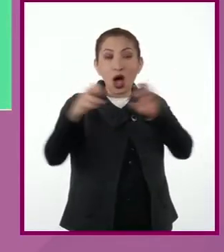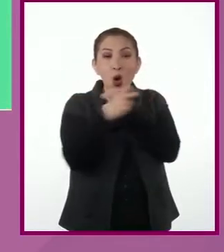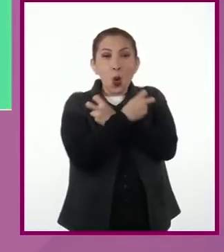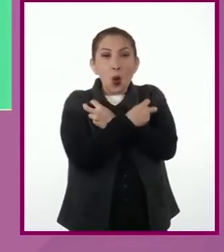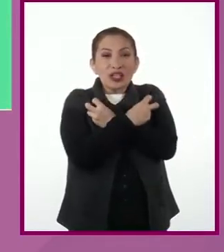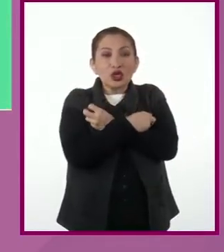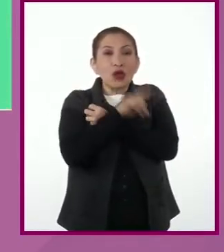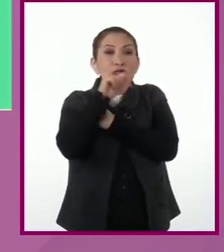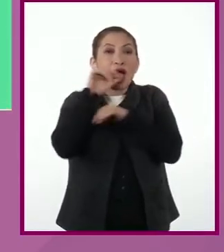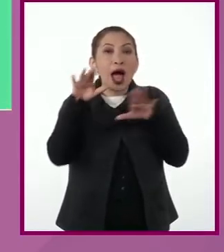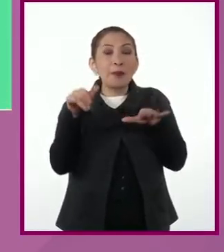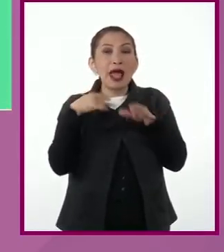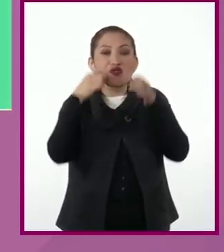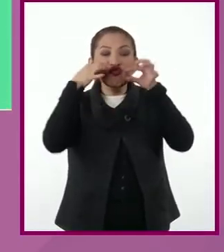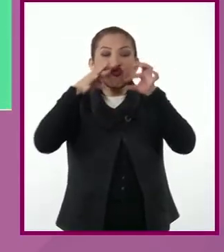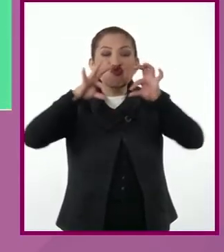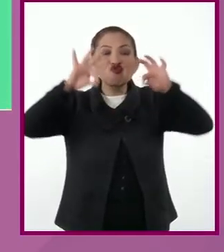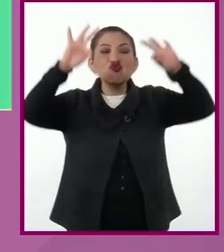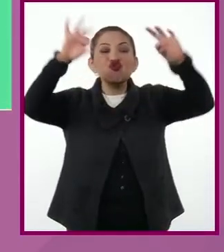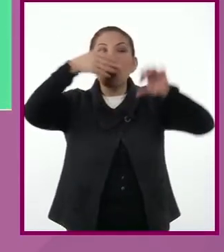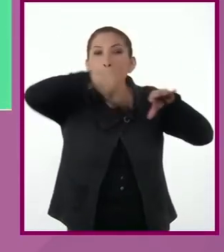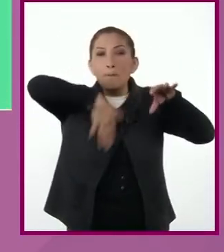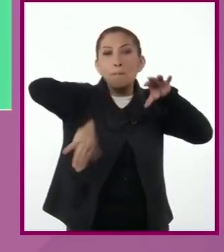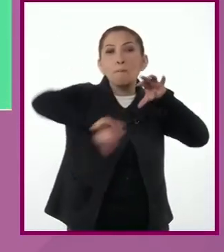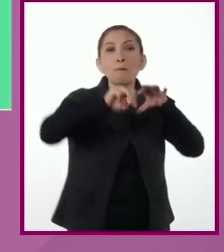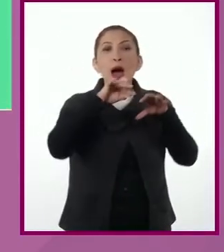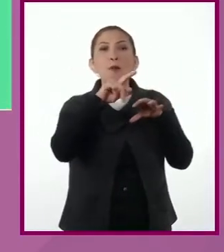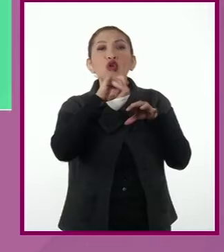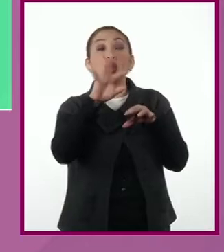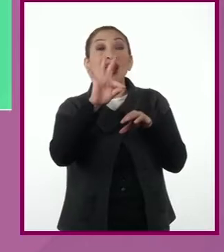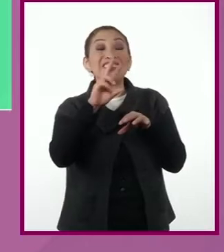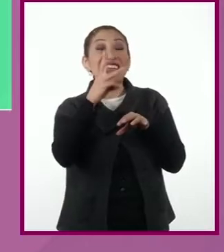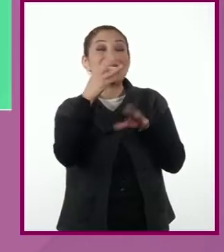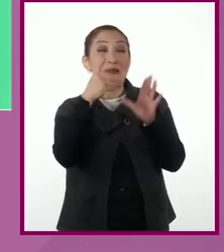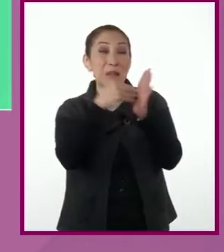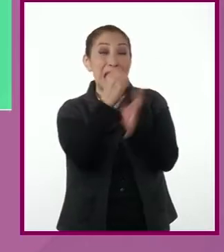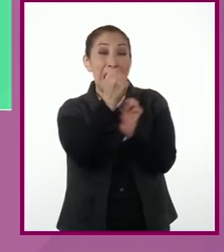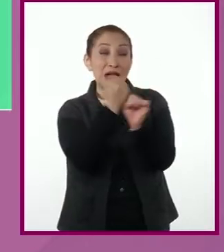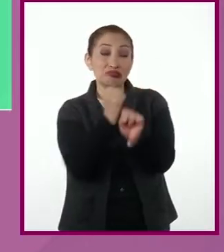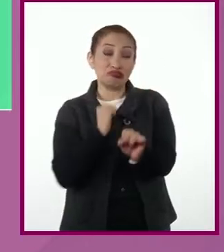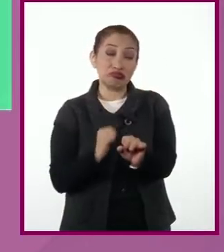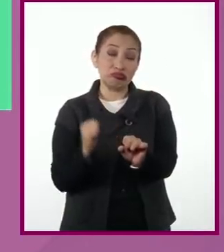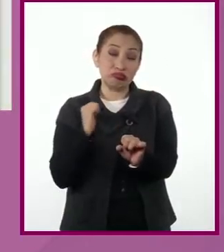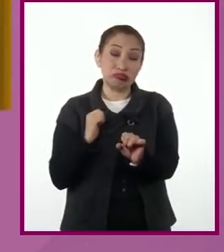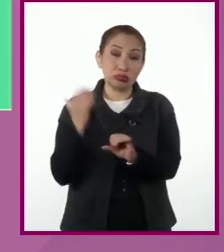de ave y de marfil de mamut, que tiene unos 43.000 años de antigüedad.